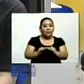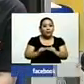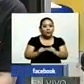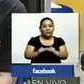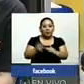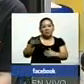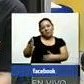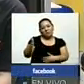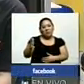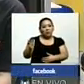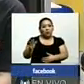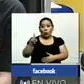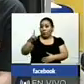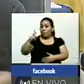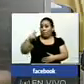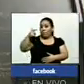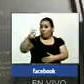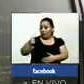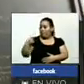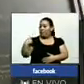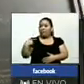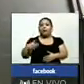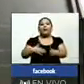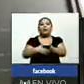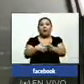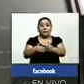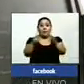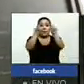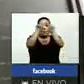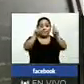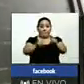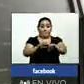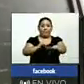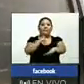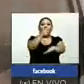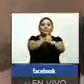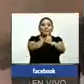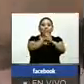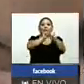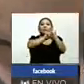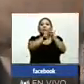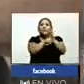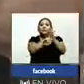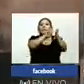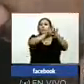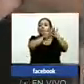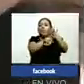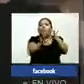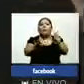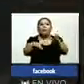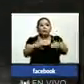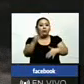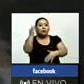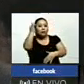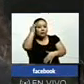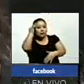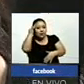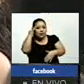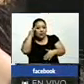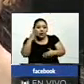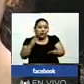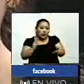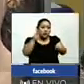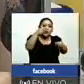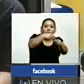hace aproximadamente un mes empecé ya con programación, porque me di cuenta que al tratar de aplicar